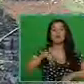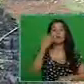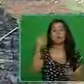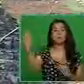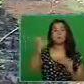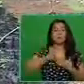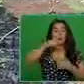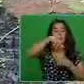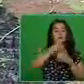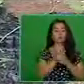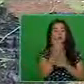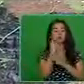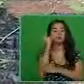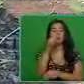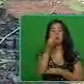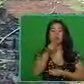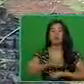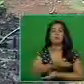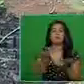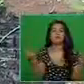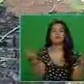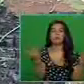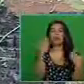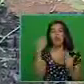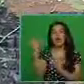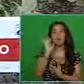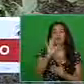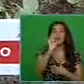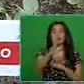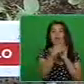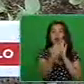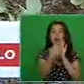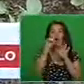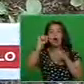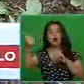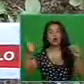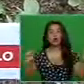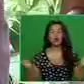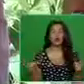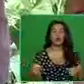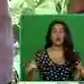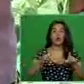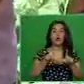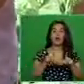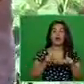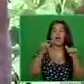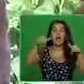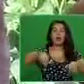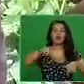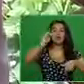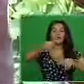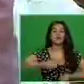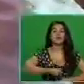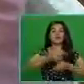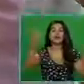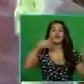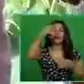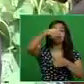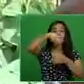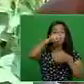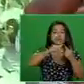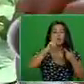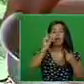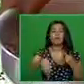Bueno, esto tiene que multiplicarse. Y desde acá, desde este tipo de unidades de producción, bueno, empezar a distribuir semillas, empezar a